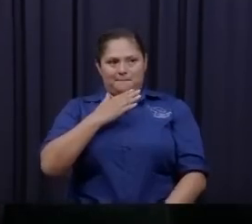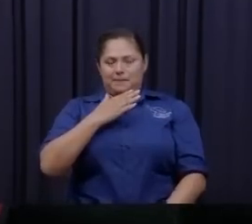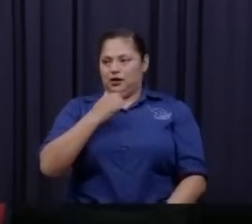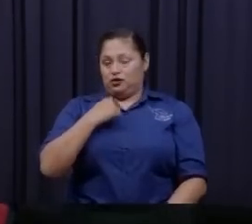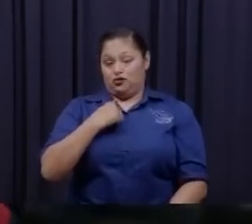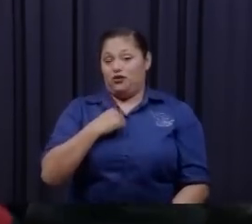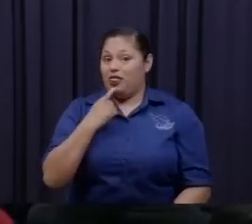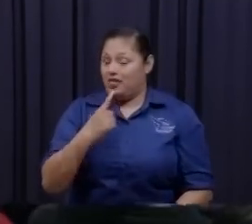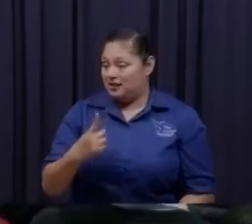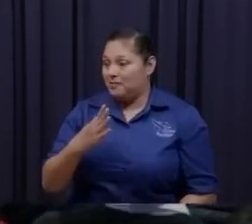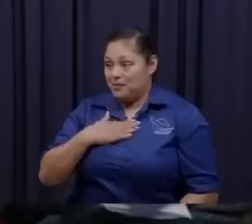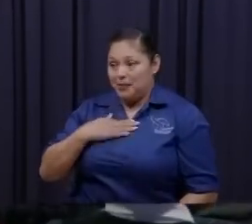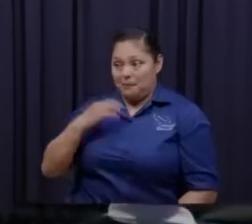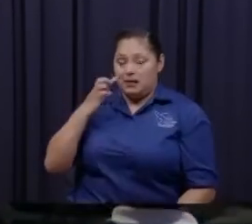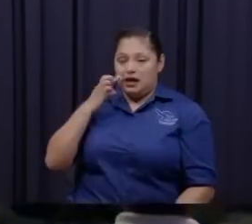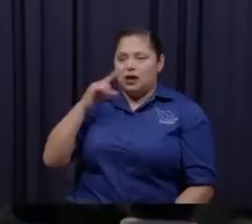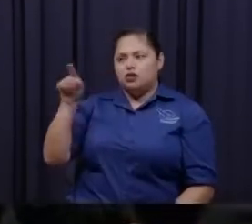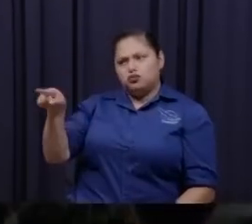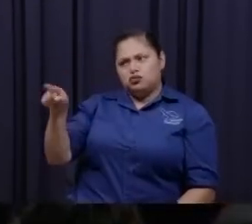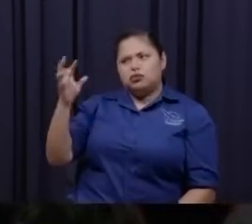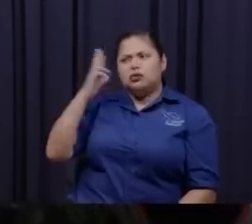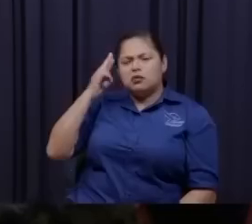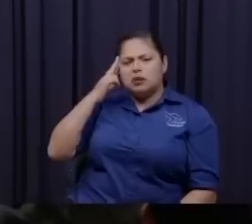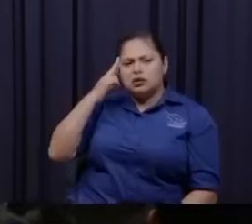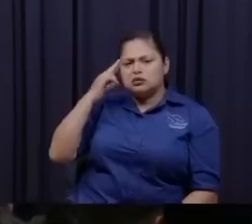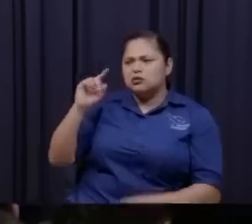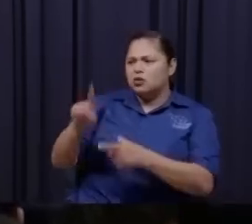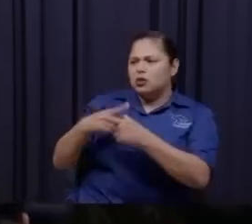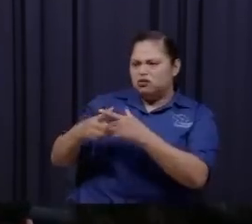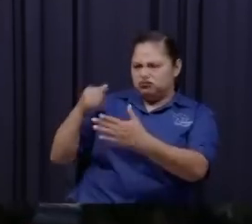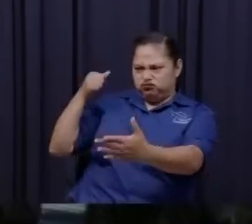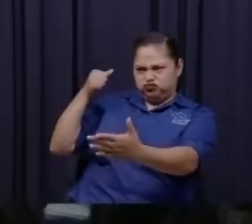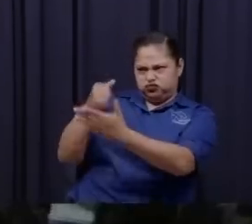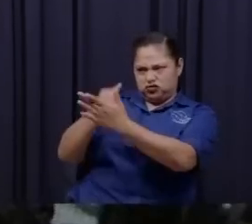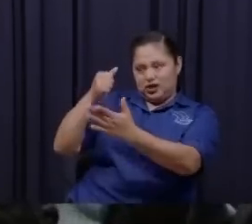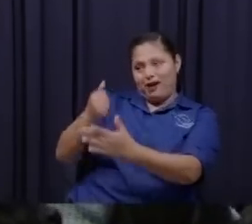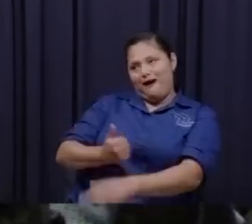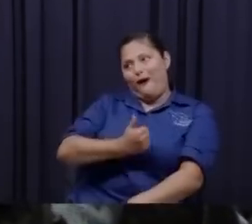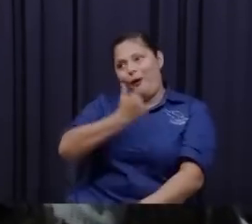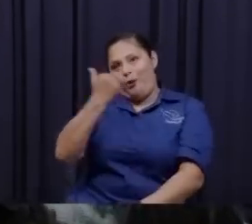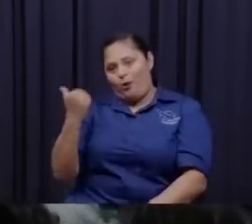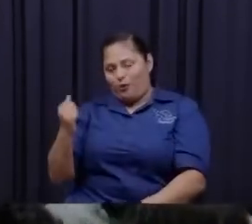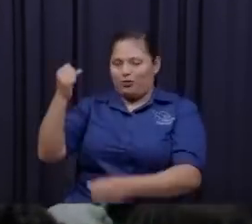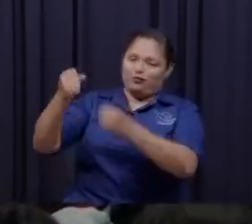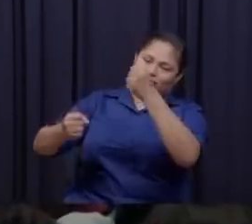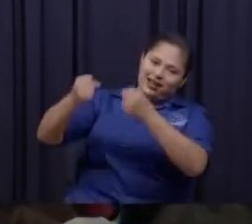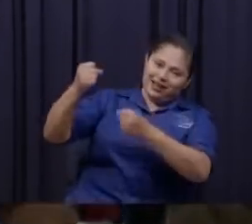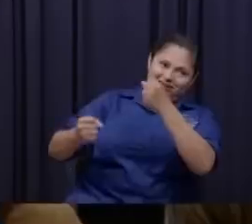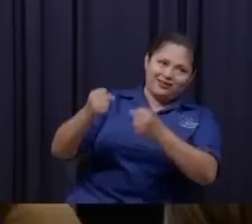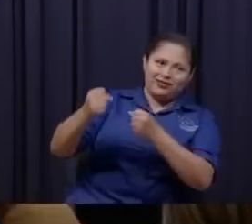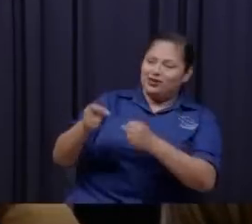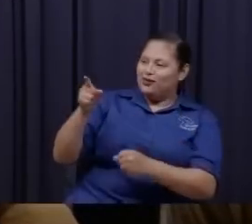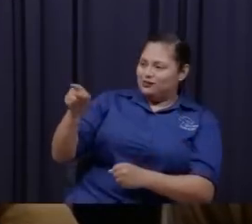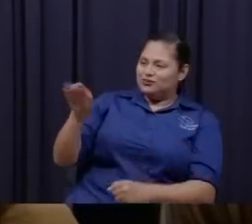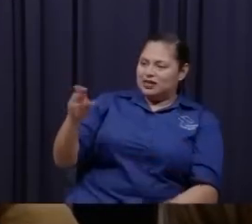recuerda cuando le choqué su Datsun 120E blanquito, que usted lo quería tanto